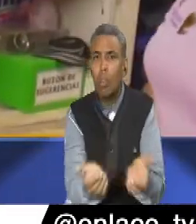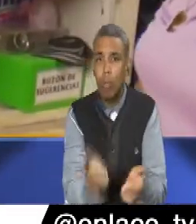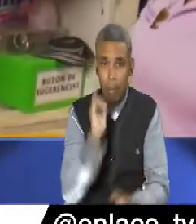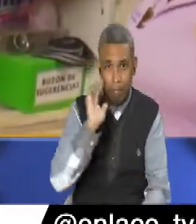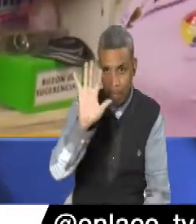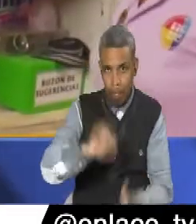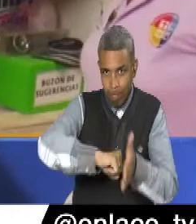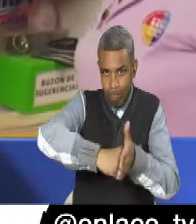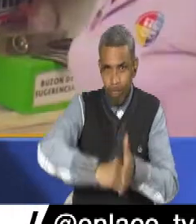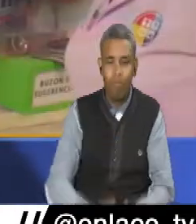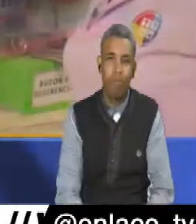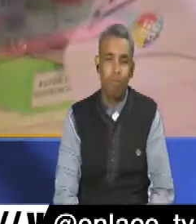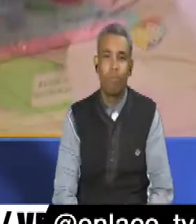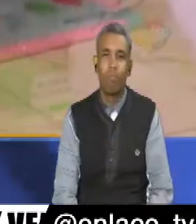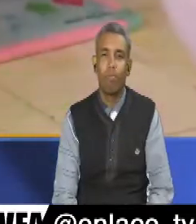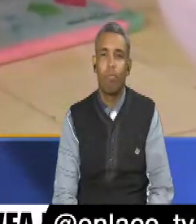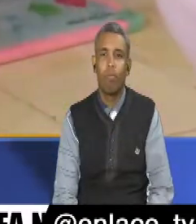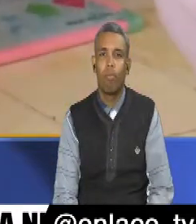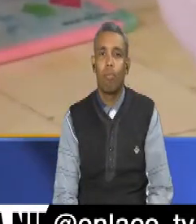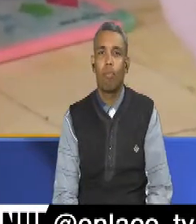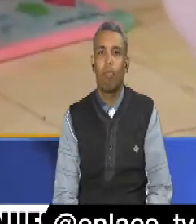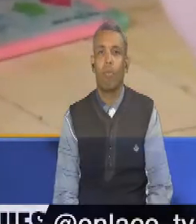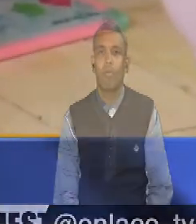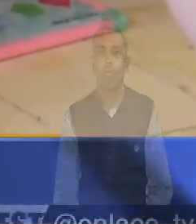Ya volvemos con más Enlace Noticias.